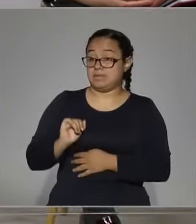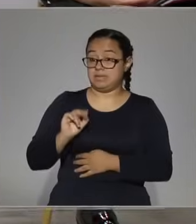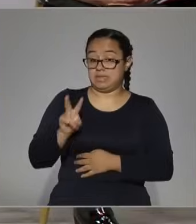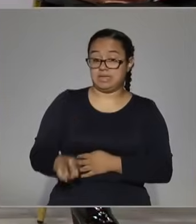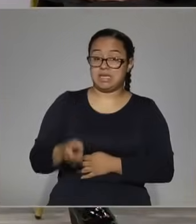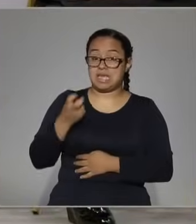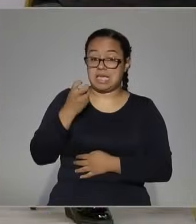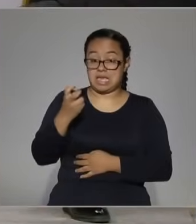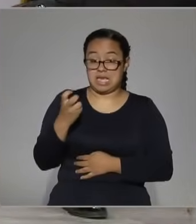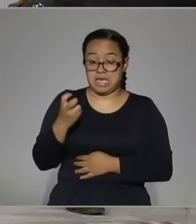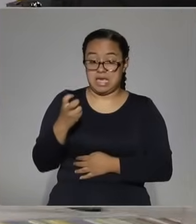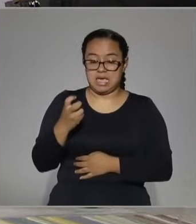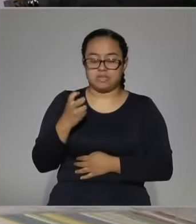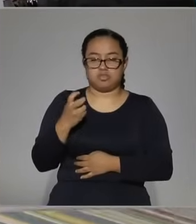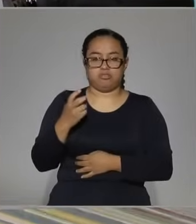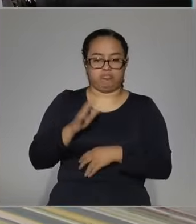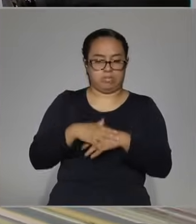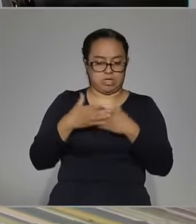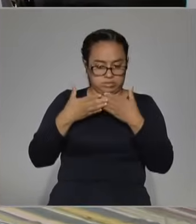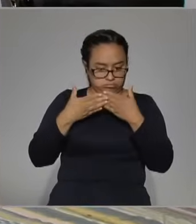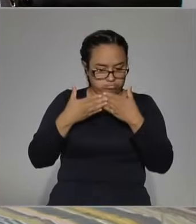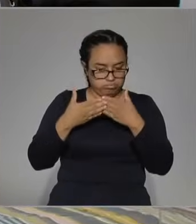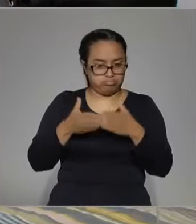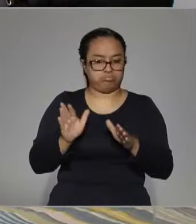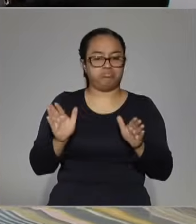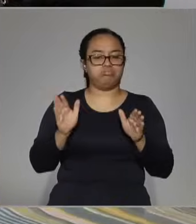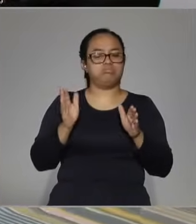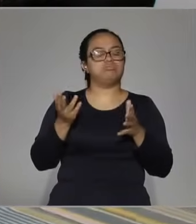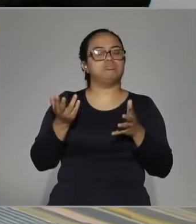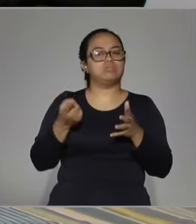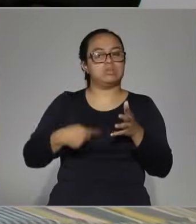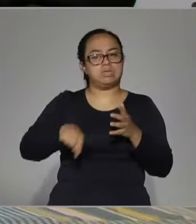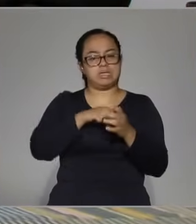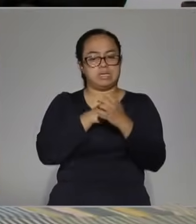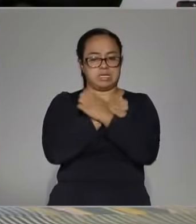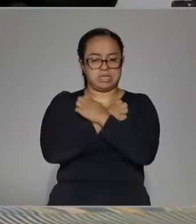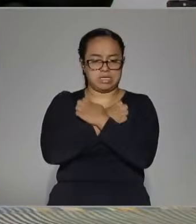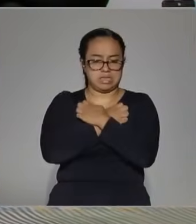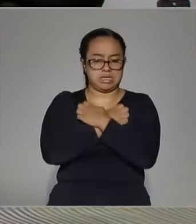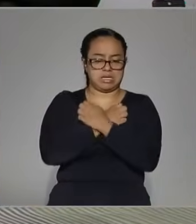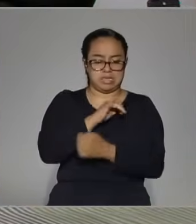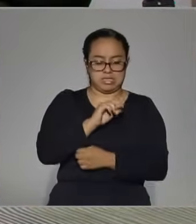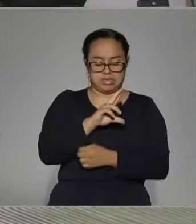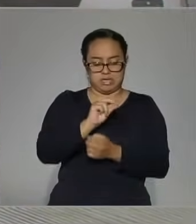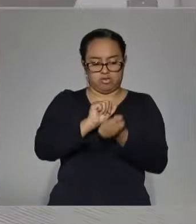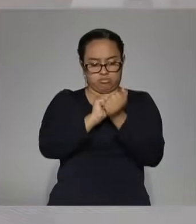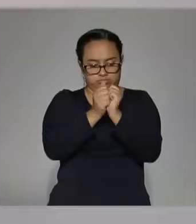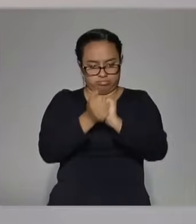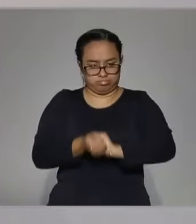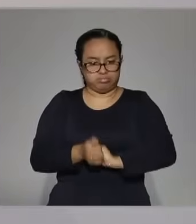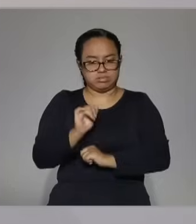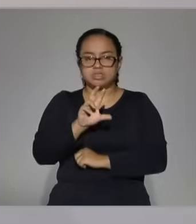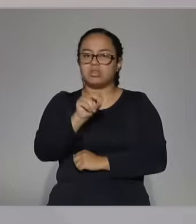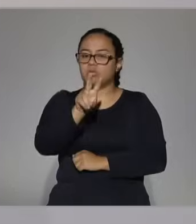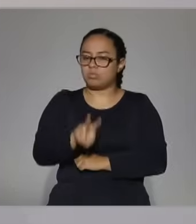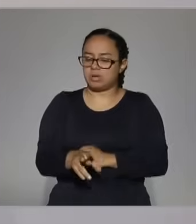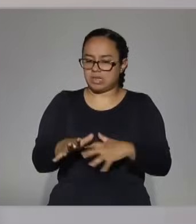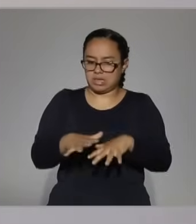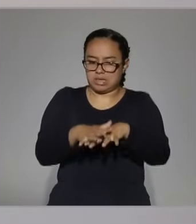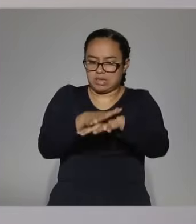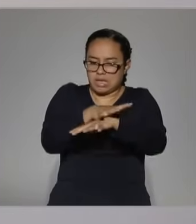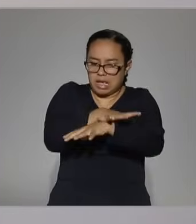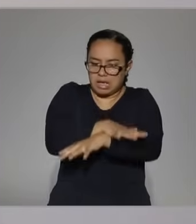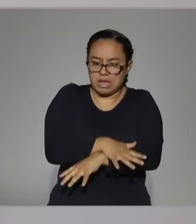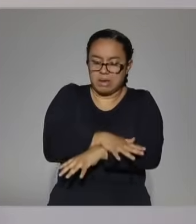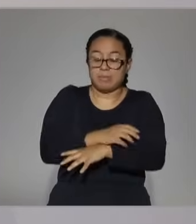que es un punto que nos abre la polémica hacia qué tanto la educación es transformadora como tal. Mencionabas justamente, qué tanto